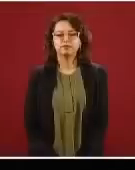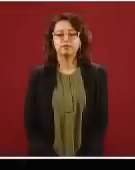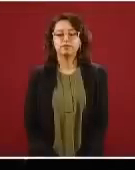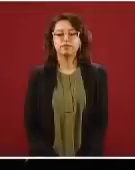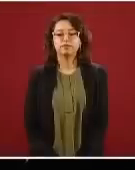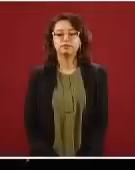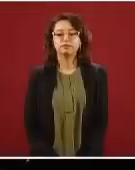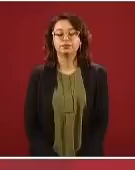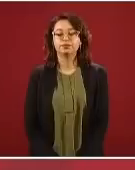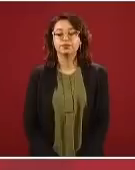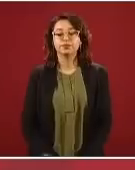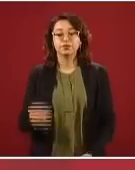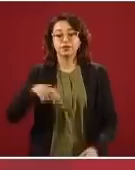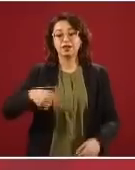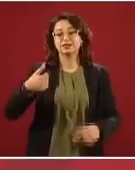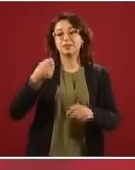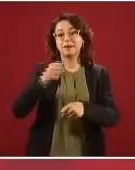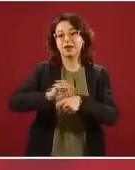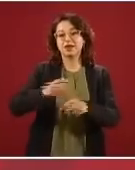sobre